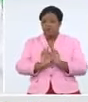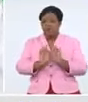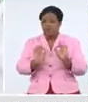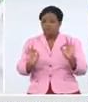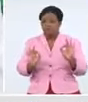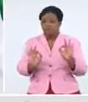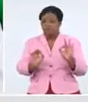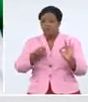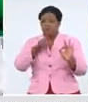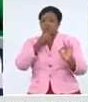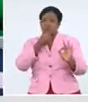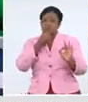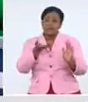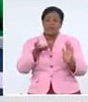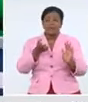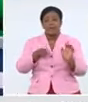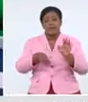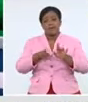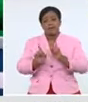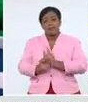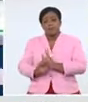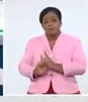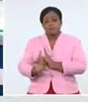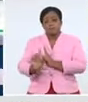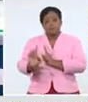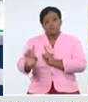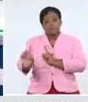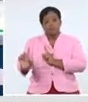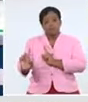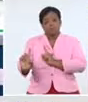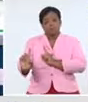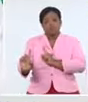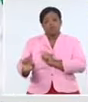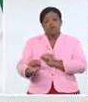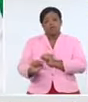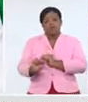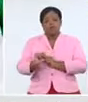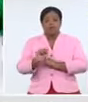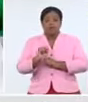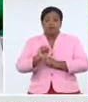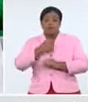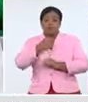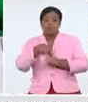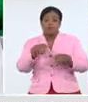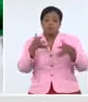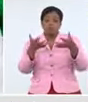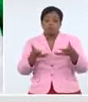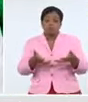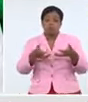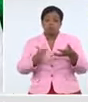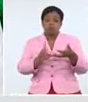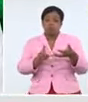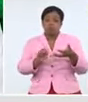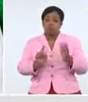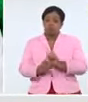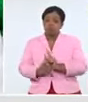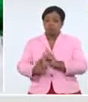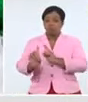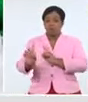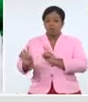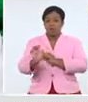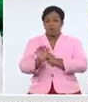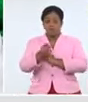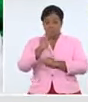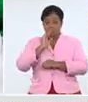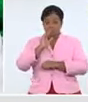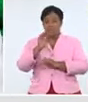distanciamiento. No es imprescindible a veces estar tantas personas en un mismo espacio y puede lograrse algún distanciamiento. Como decía, son